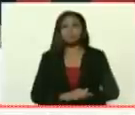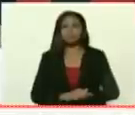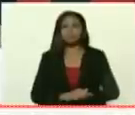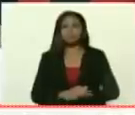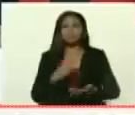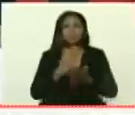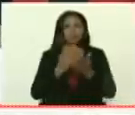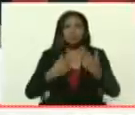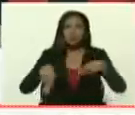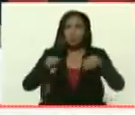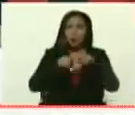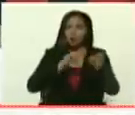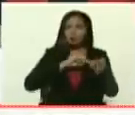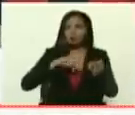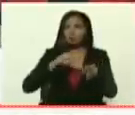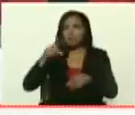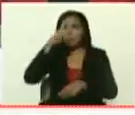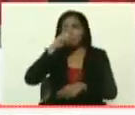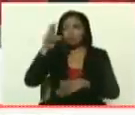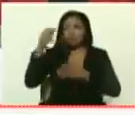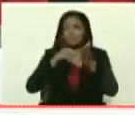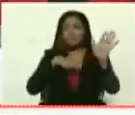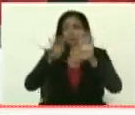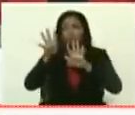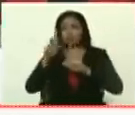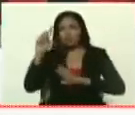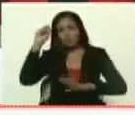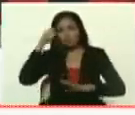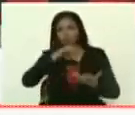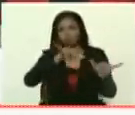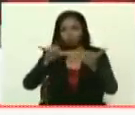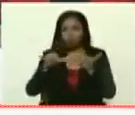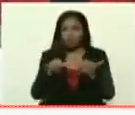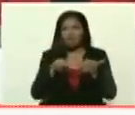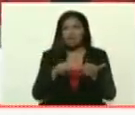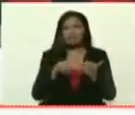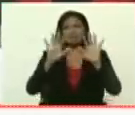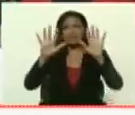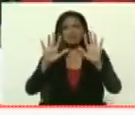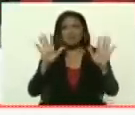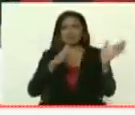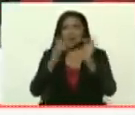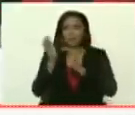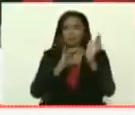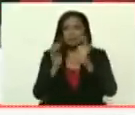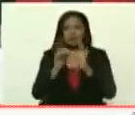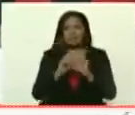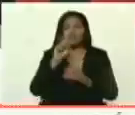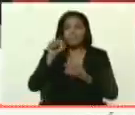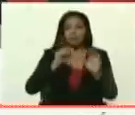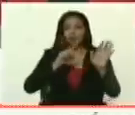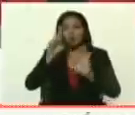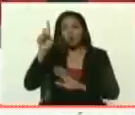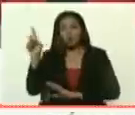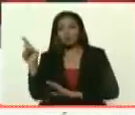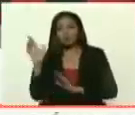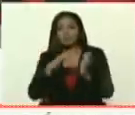Siempre. En el año 2014, recuerden ustedes, aquel día 10 de abril, 11 de abril, transmitimos en cadena